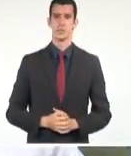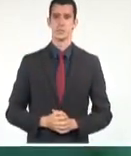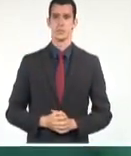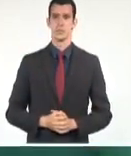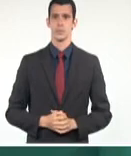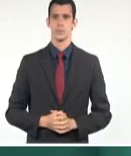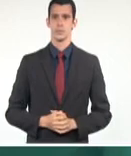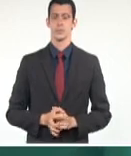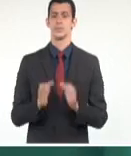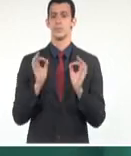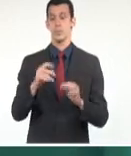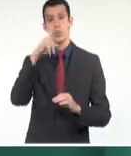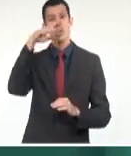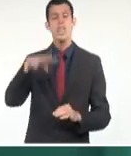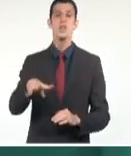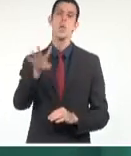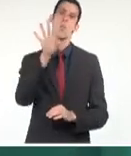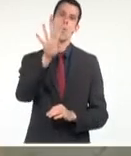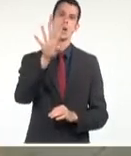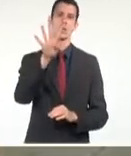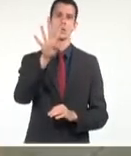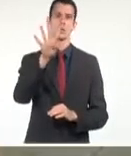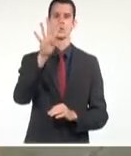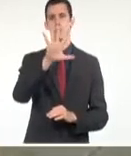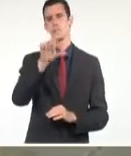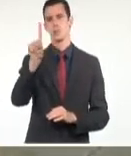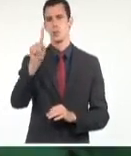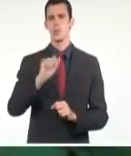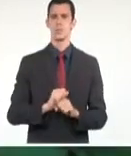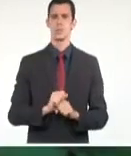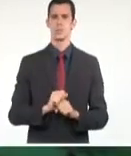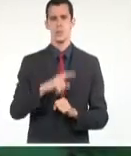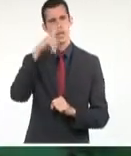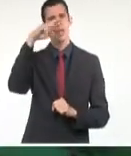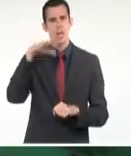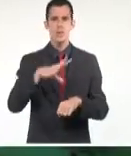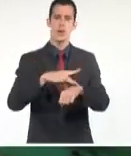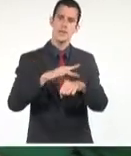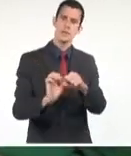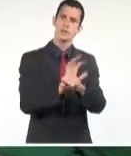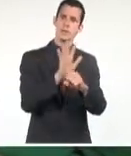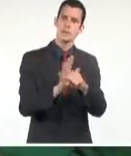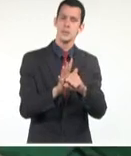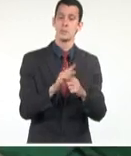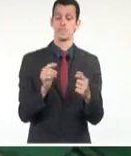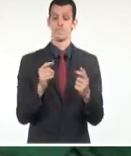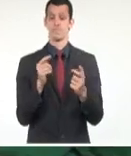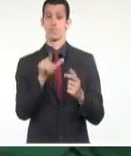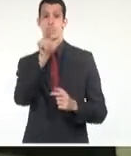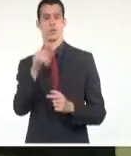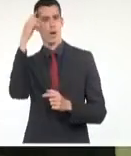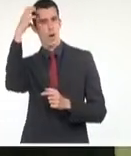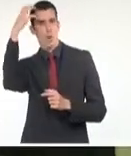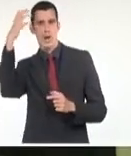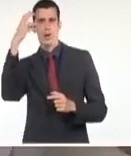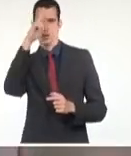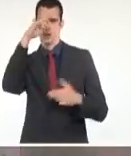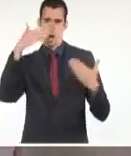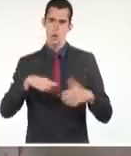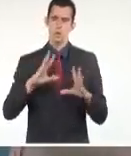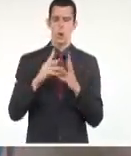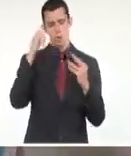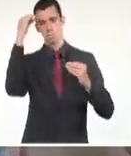pediátrica 451 en el último parte ha motivado el análisis de expertos y autoridades de gobierno por las secuelas de la enfermedad